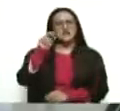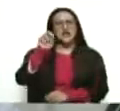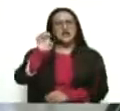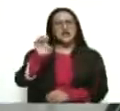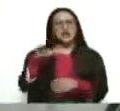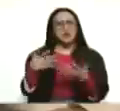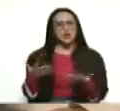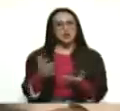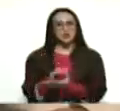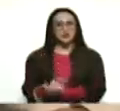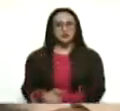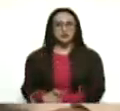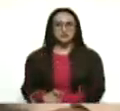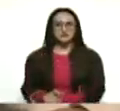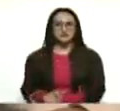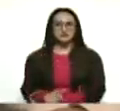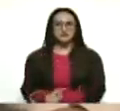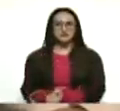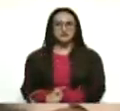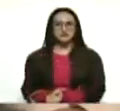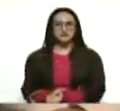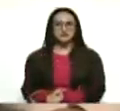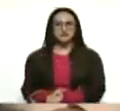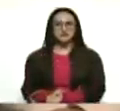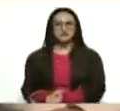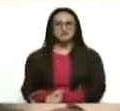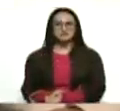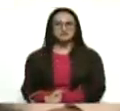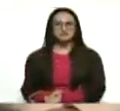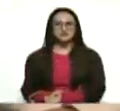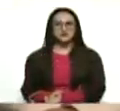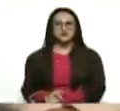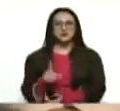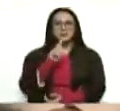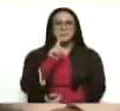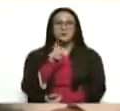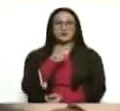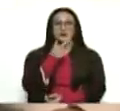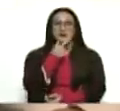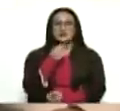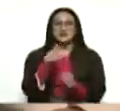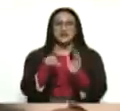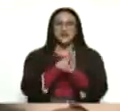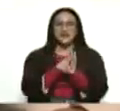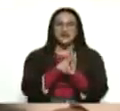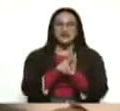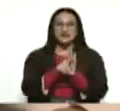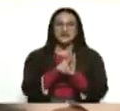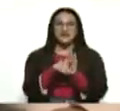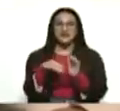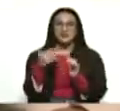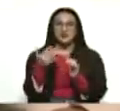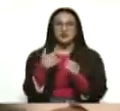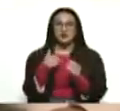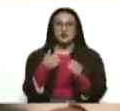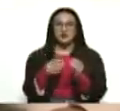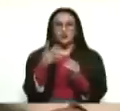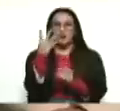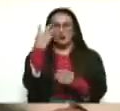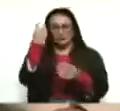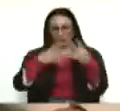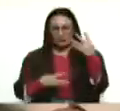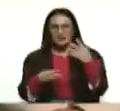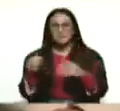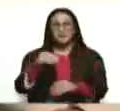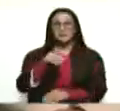Gracias. Bien. Muy, muy viva, Ana, porque es una pregunta facilita de la ley para que yo le haga swing y después me hace cuatro